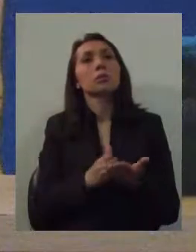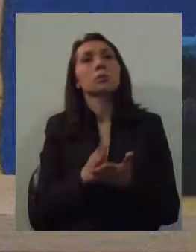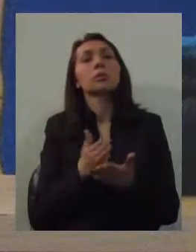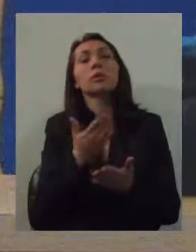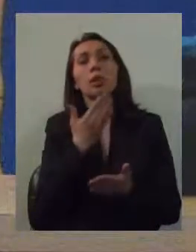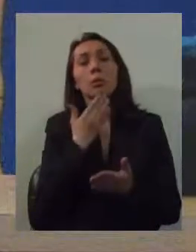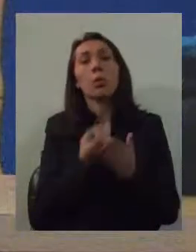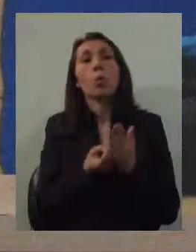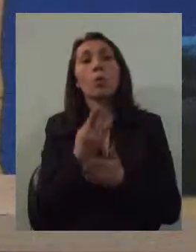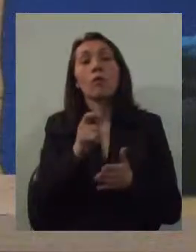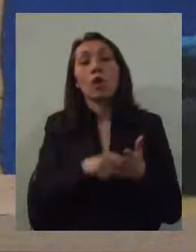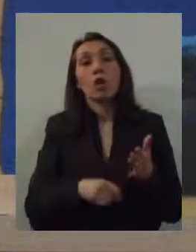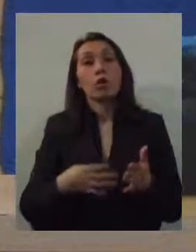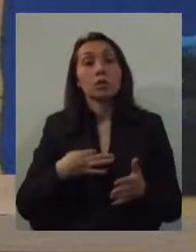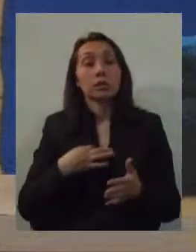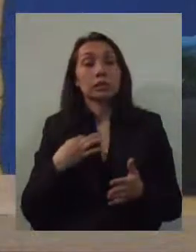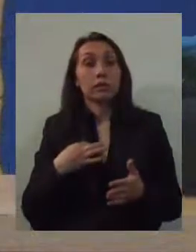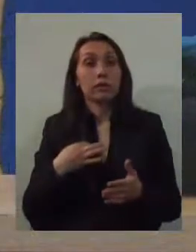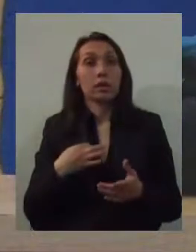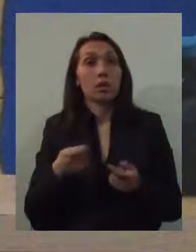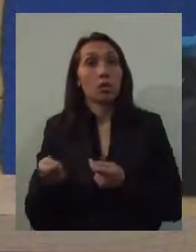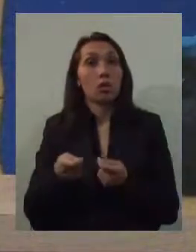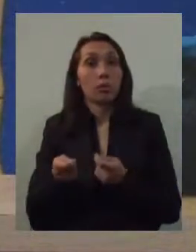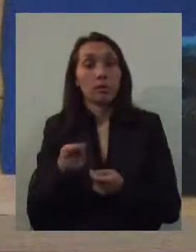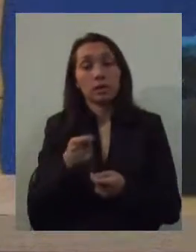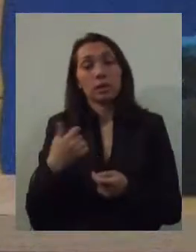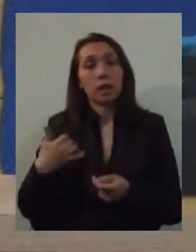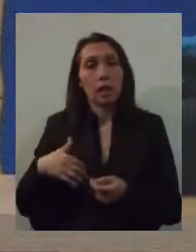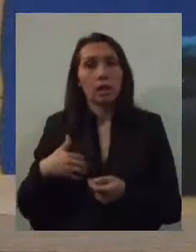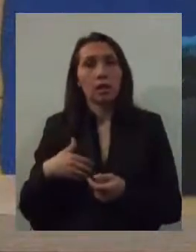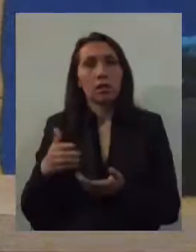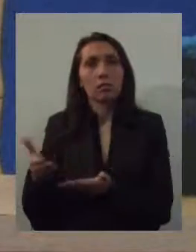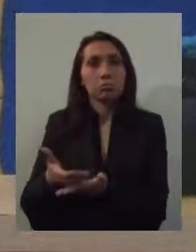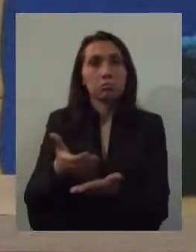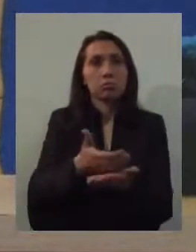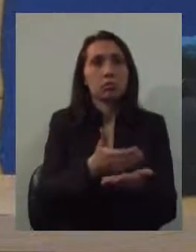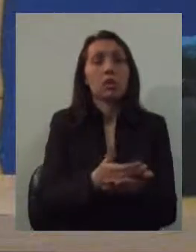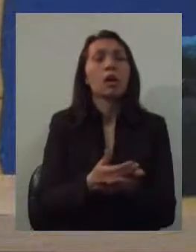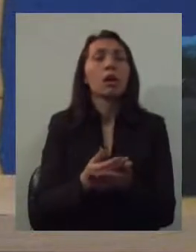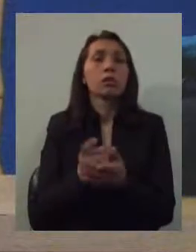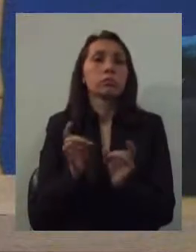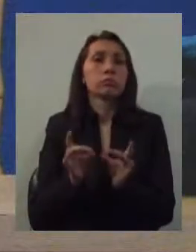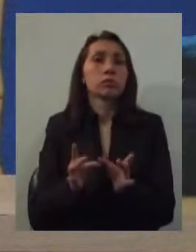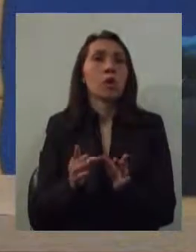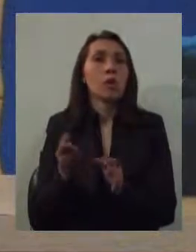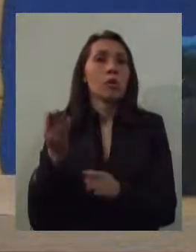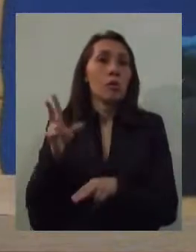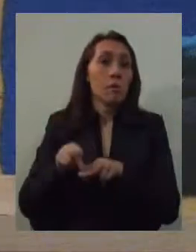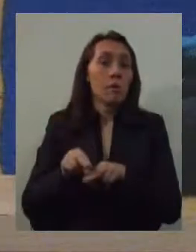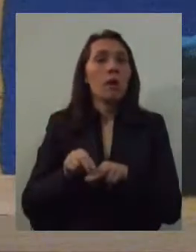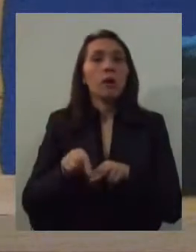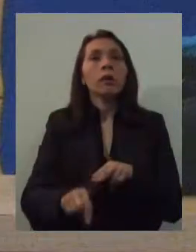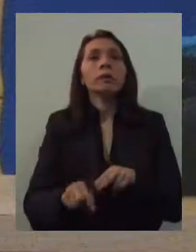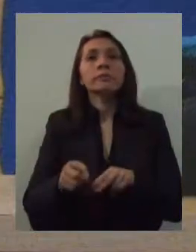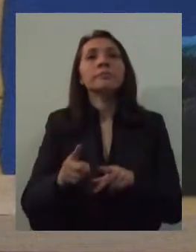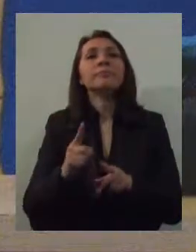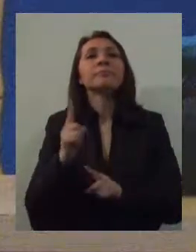del nuevo Código Civil y Comercial argentino que recoge la jurisprudencia y doctrina, es que hay